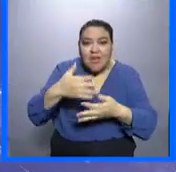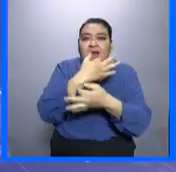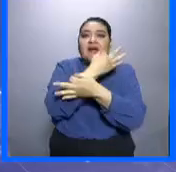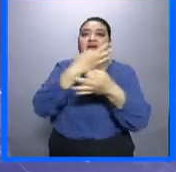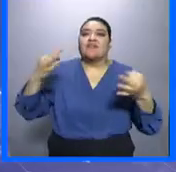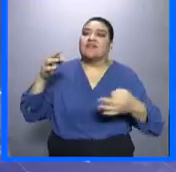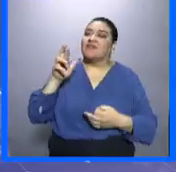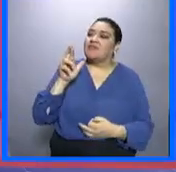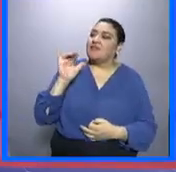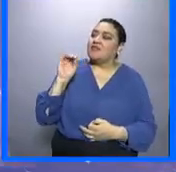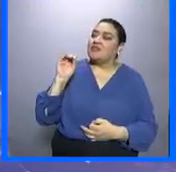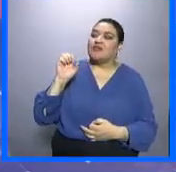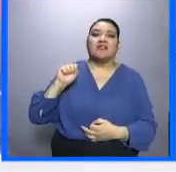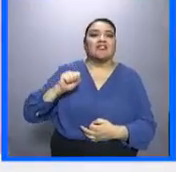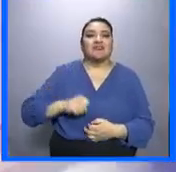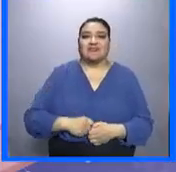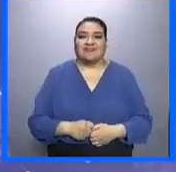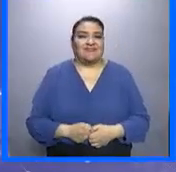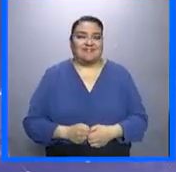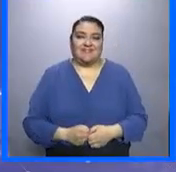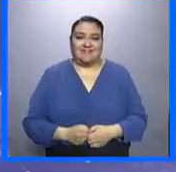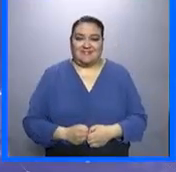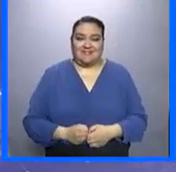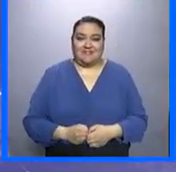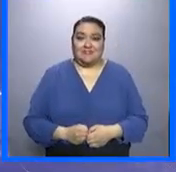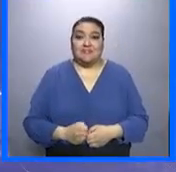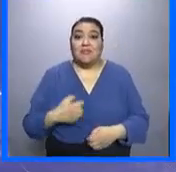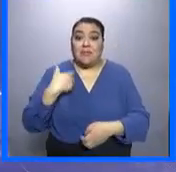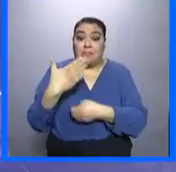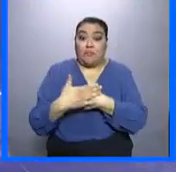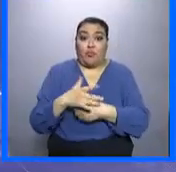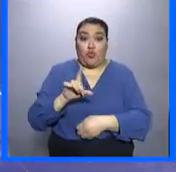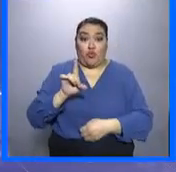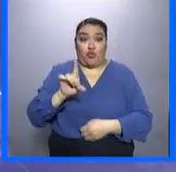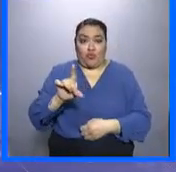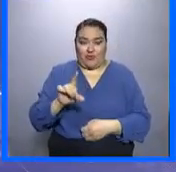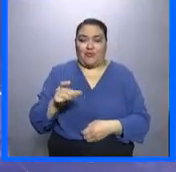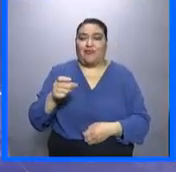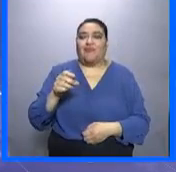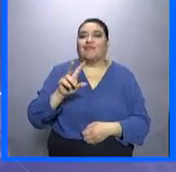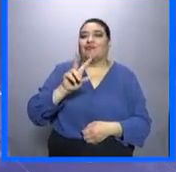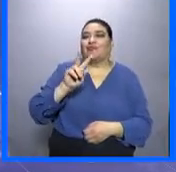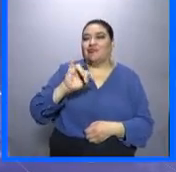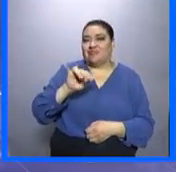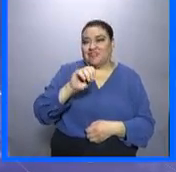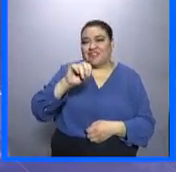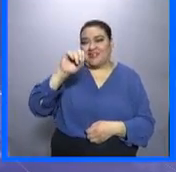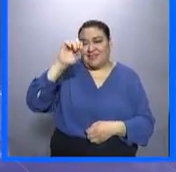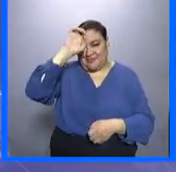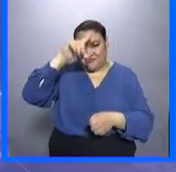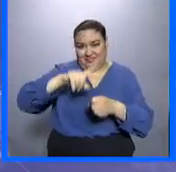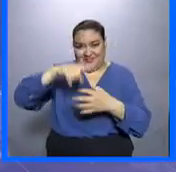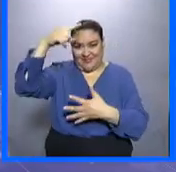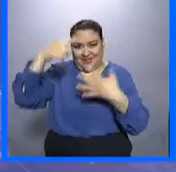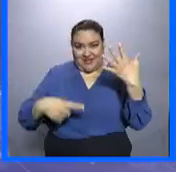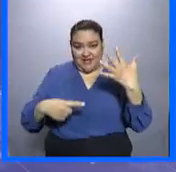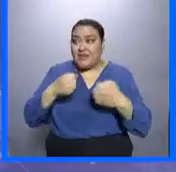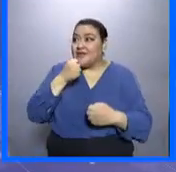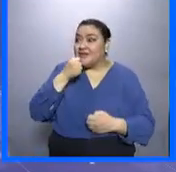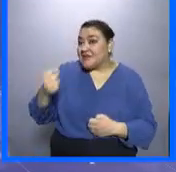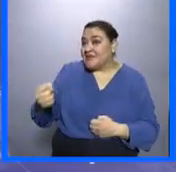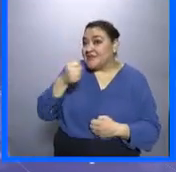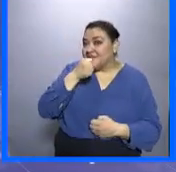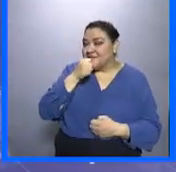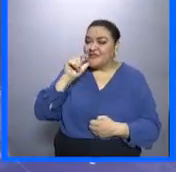ministra Ríos González. El próximo domingo, Justicia TV en Tránsito a Plural TV entrevista a la